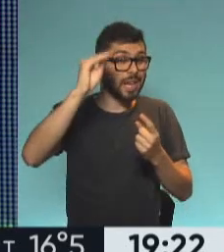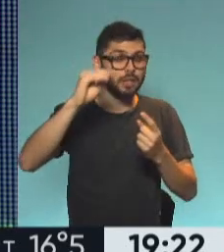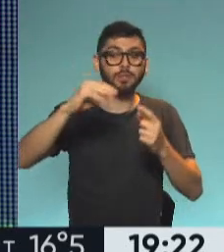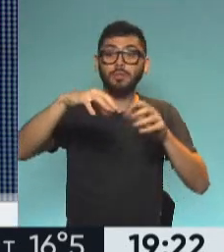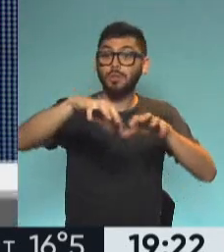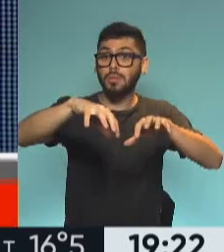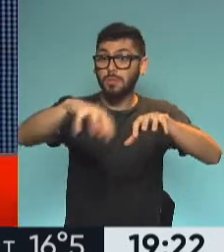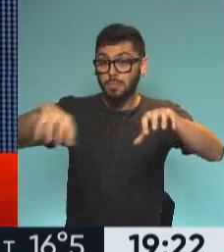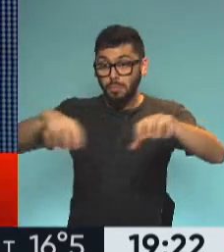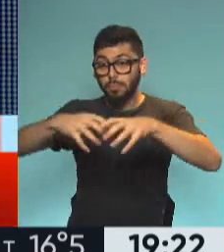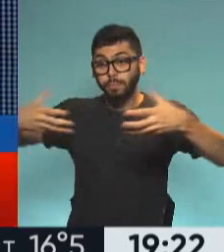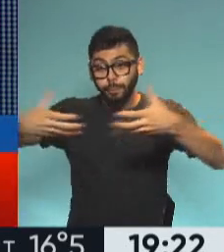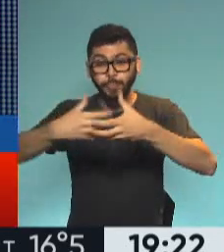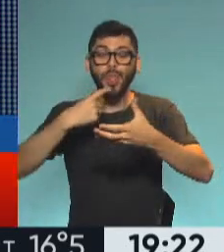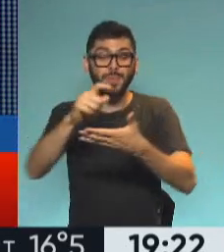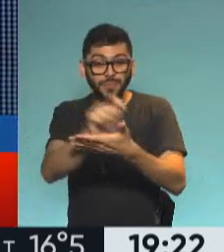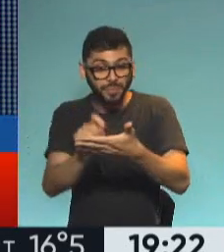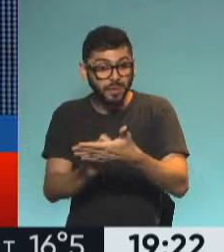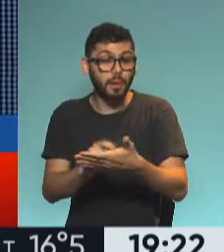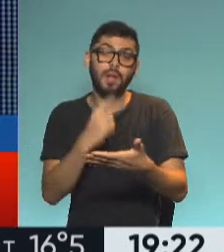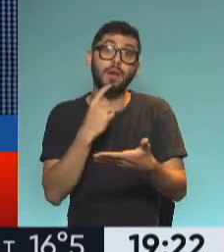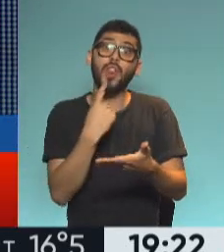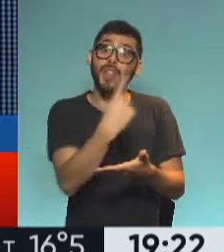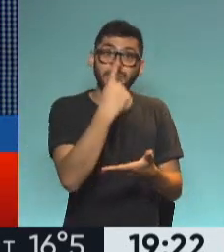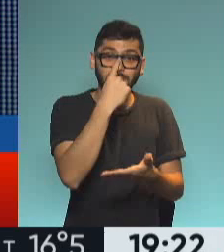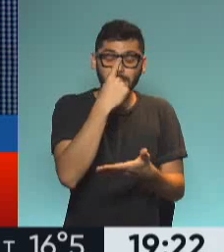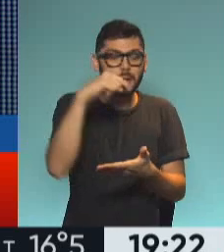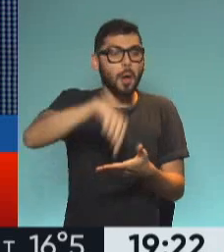carta donde dijo que es absolutamente inoportuno